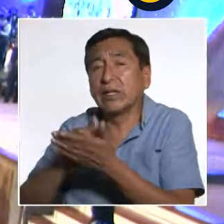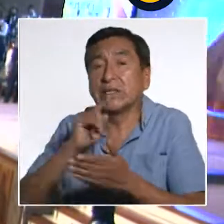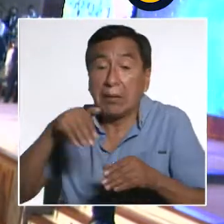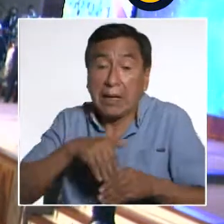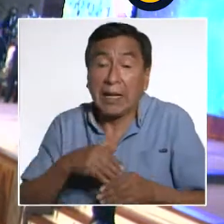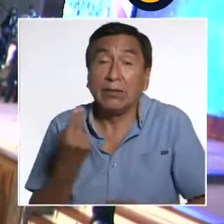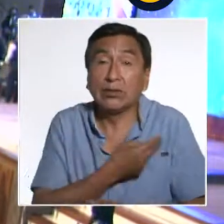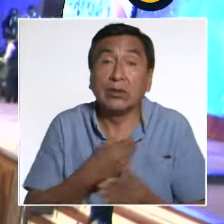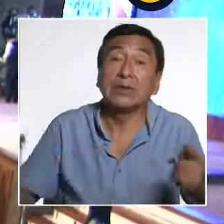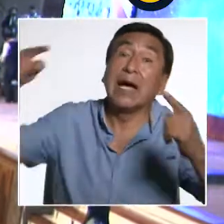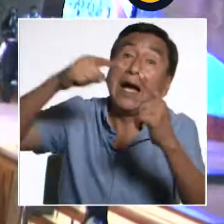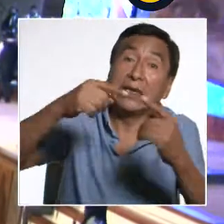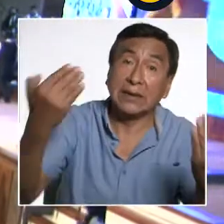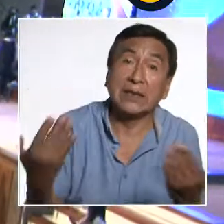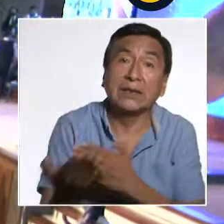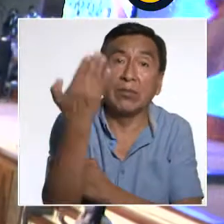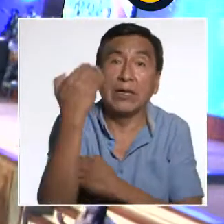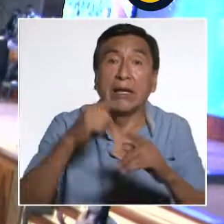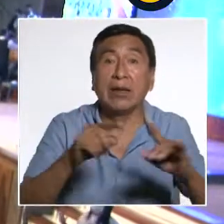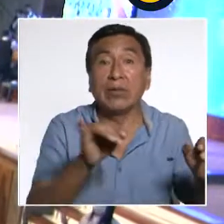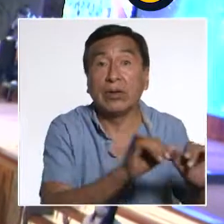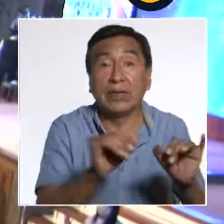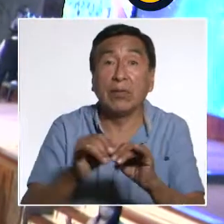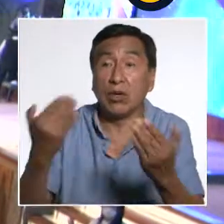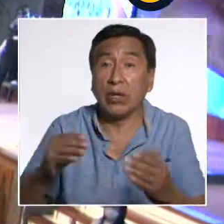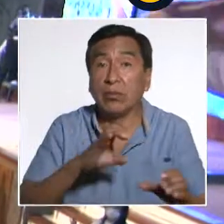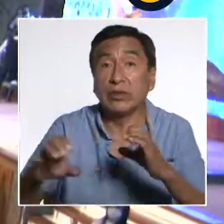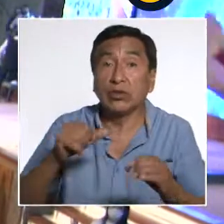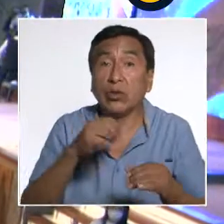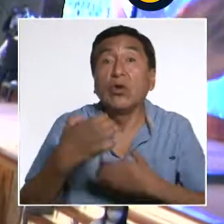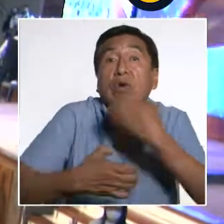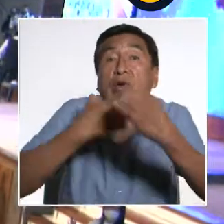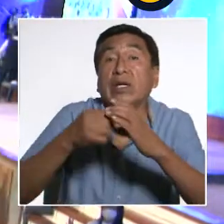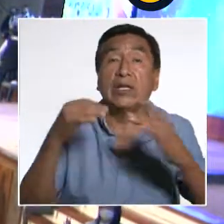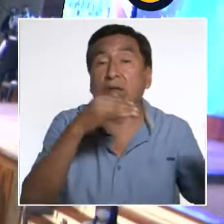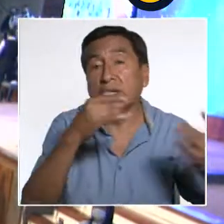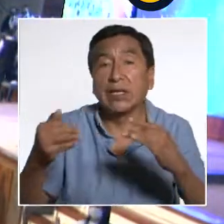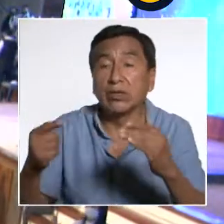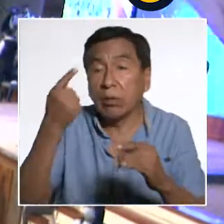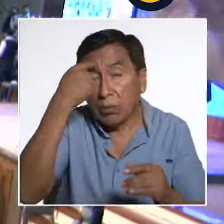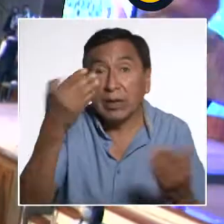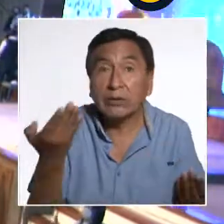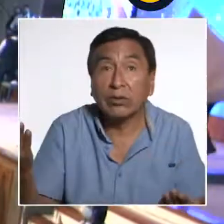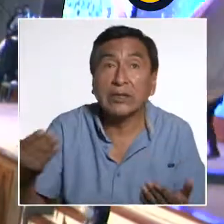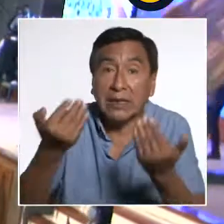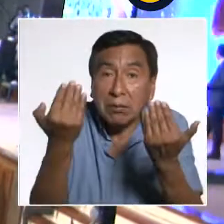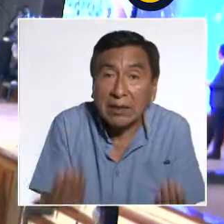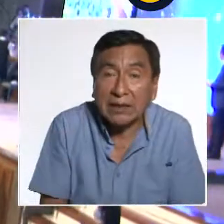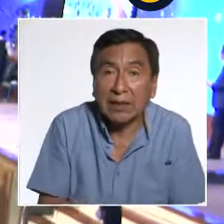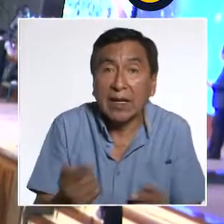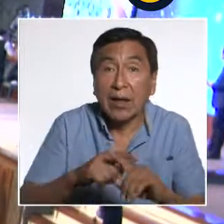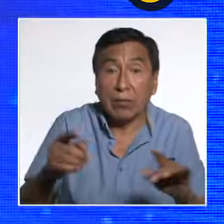nosotros hasta esta mañana, pero que también hoy hemos hecho un grito de guerra por las cosas del presente, pero